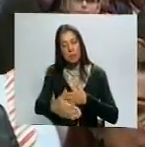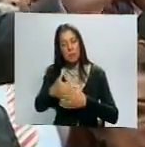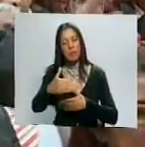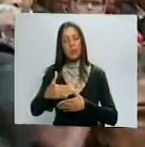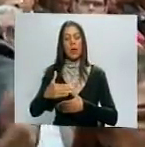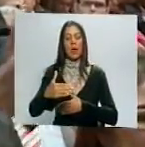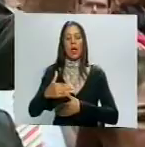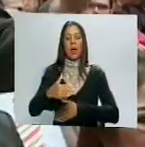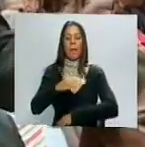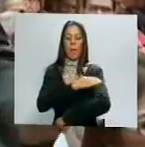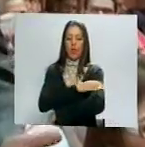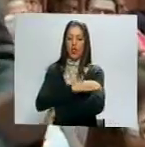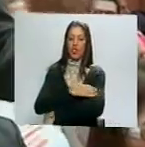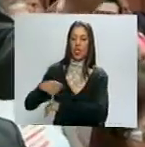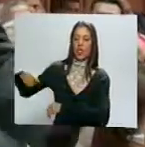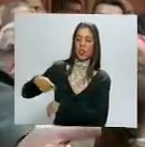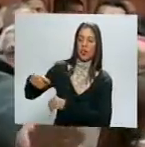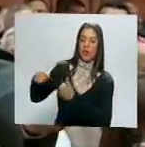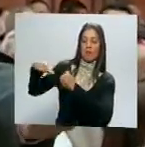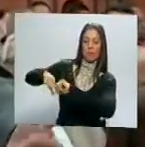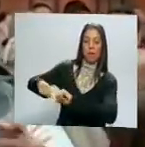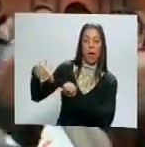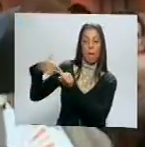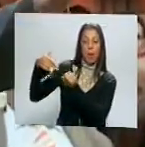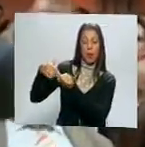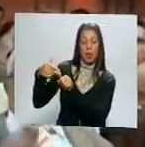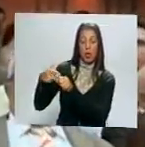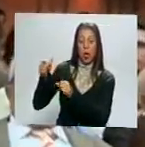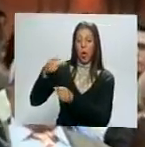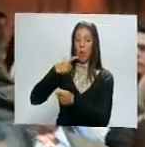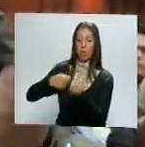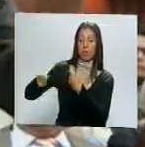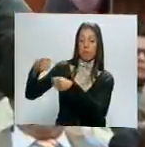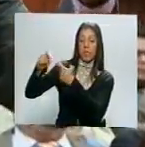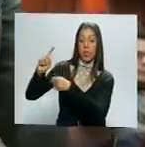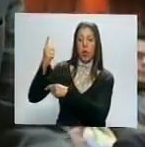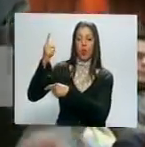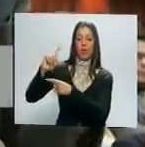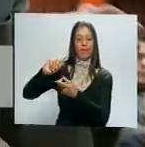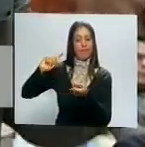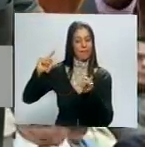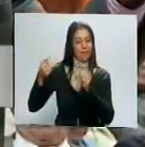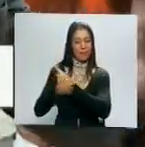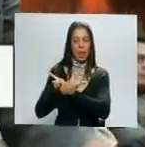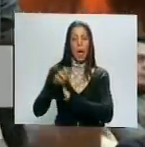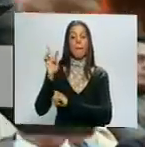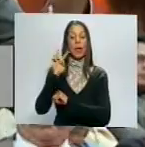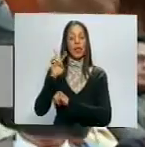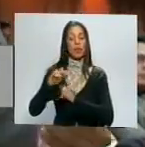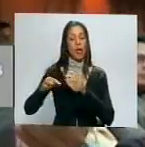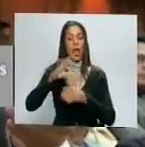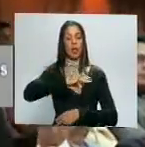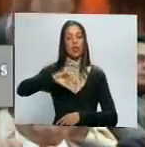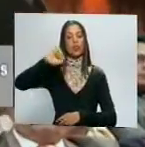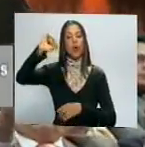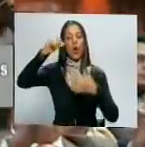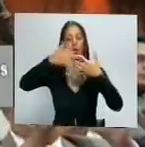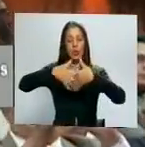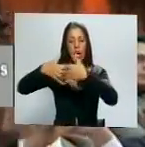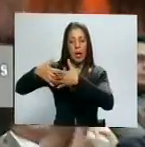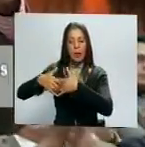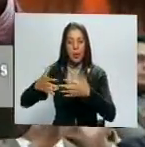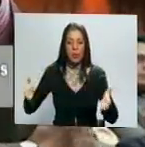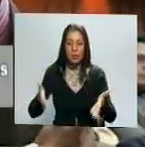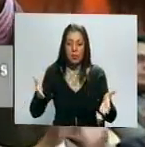derrotar definitivamente el modelo rentista petrolero y convertir en nuestro país en un nuevo modelo socialista y productivo con los